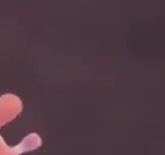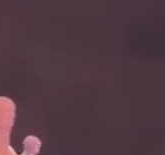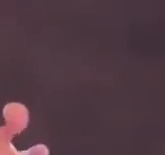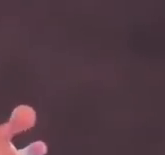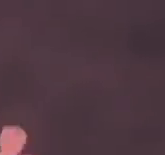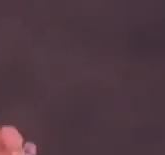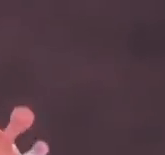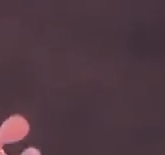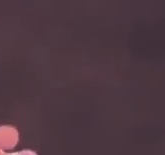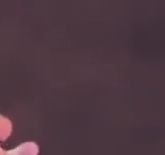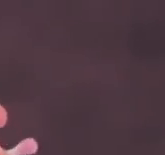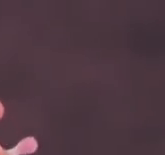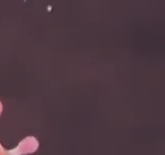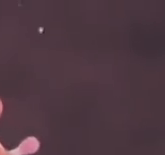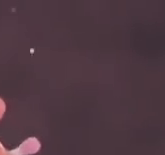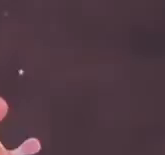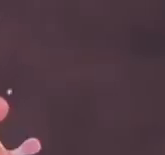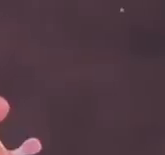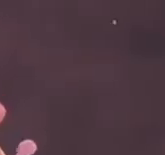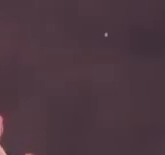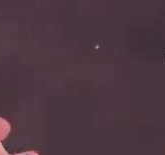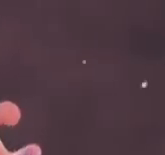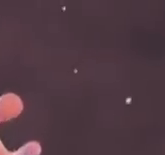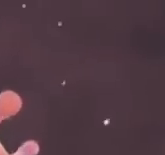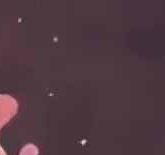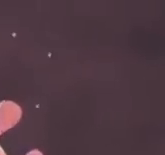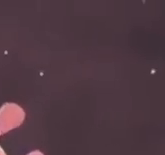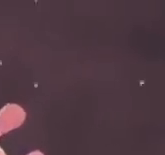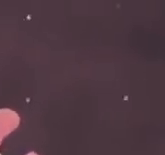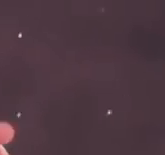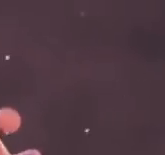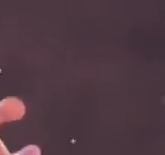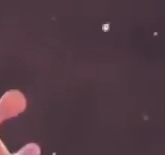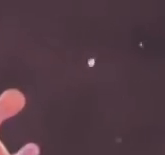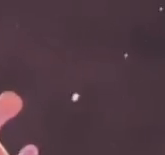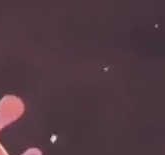una escoba deberían bastar. Cuando estés adentro, abrigate, nunca tengas frío.